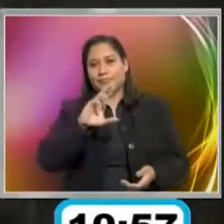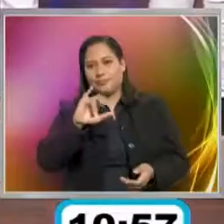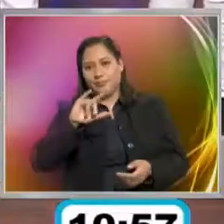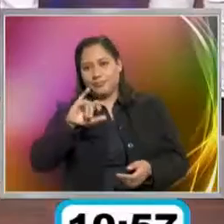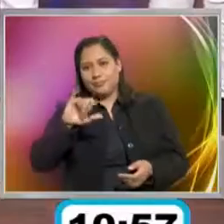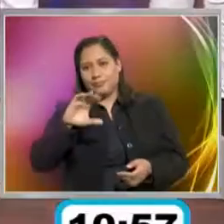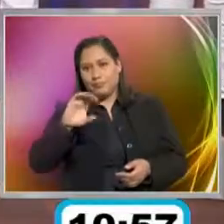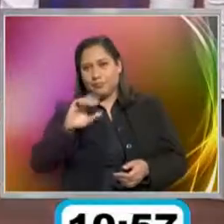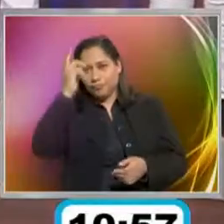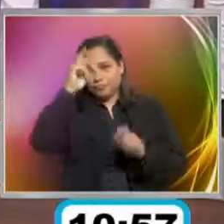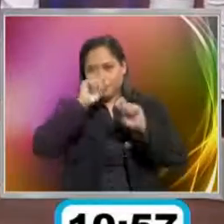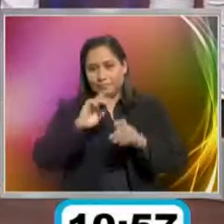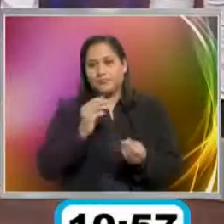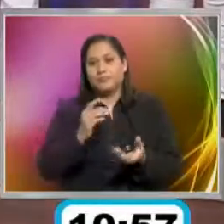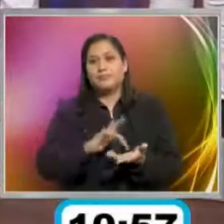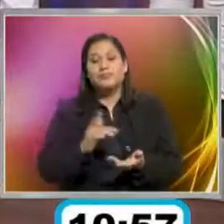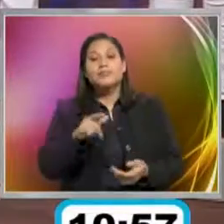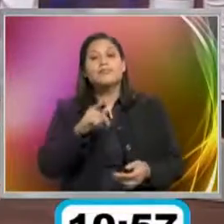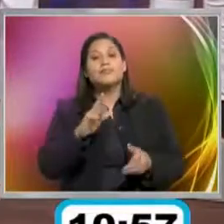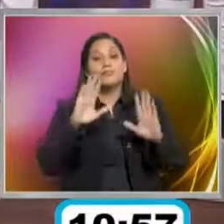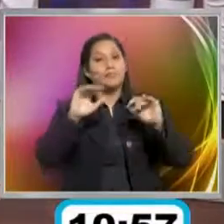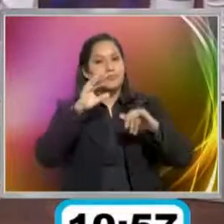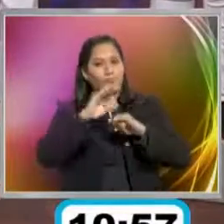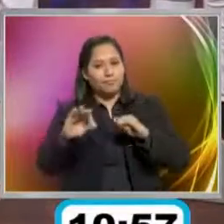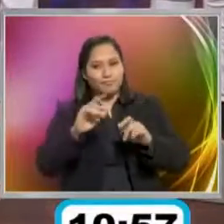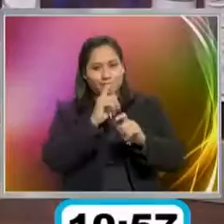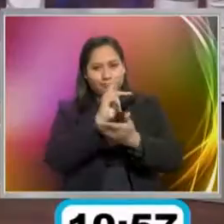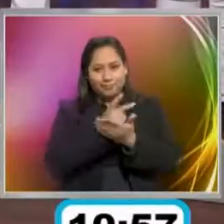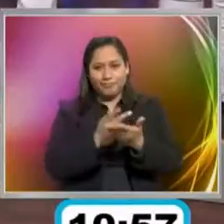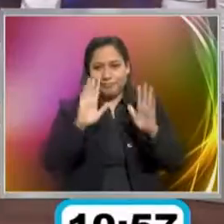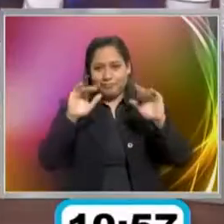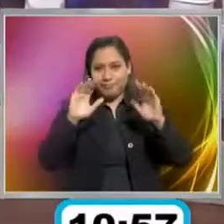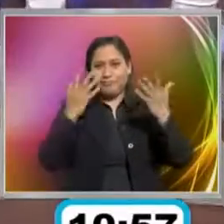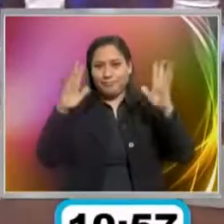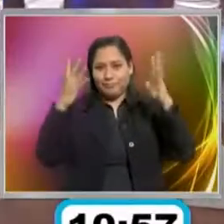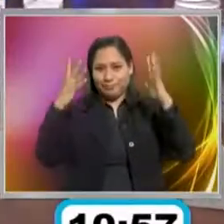ustedes. Dios los bendiga, muchas Cristian. gracias. Y vénganse a despedir el programa, chicos, vámonos.